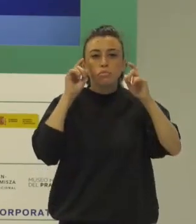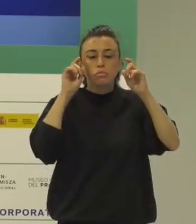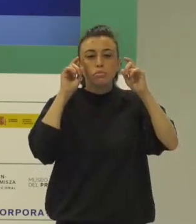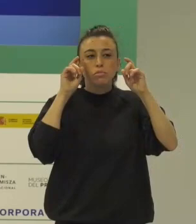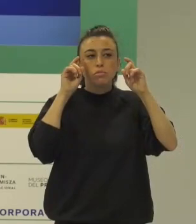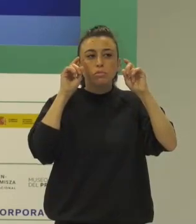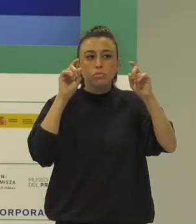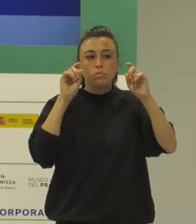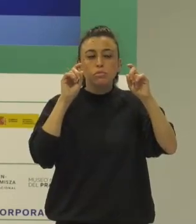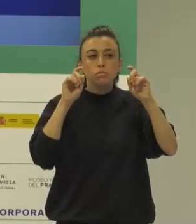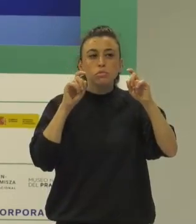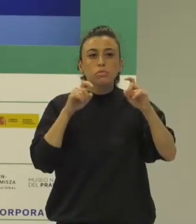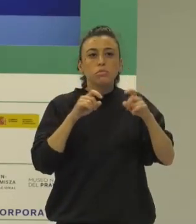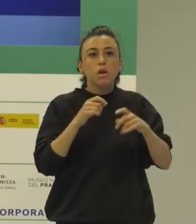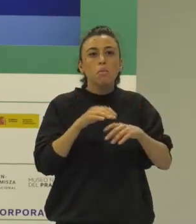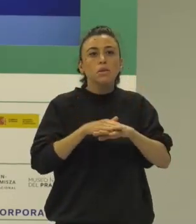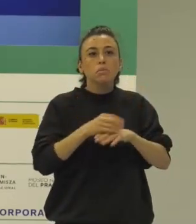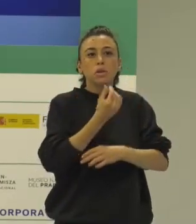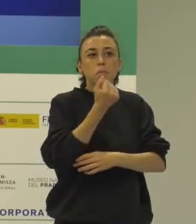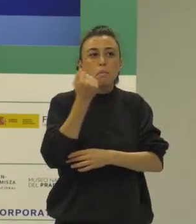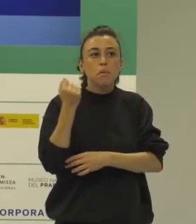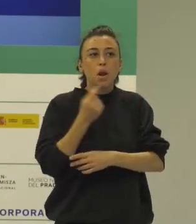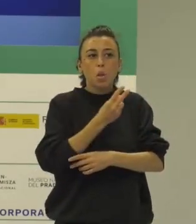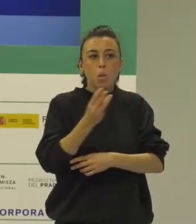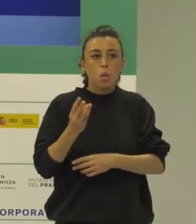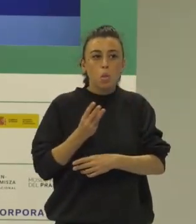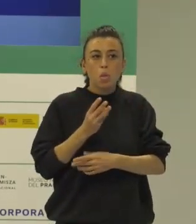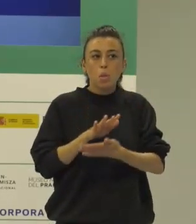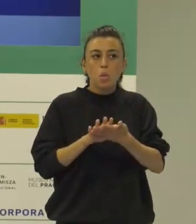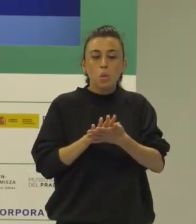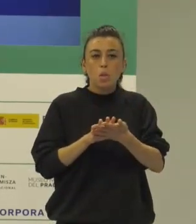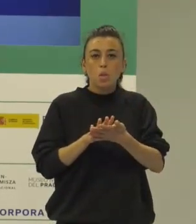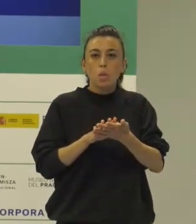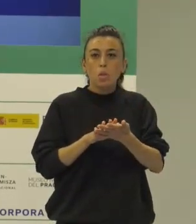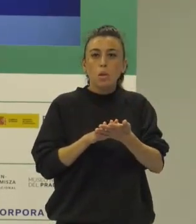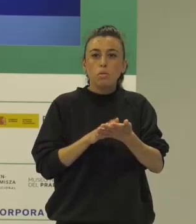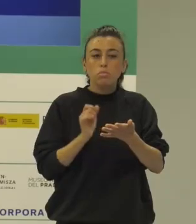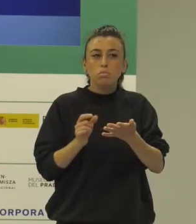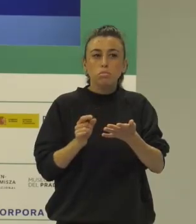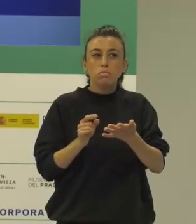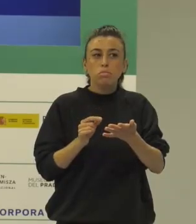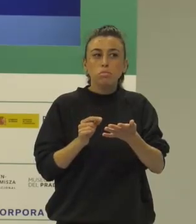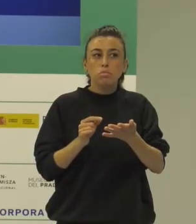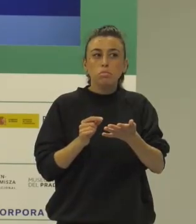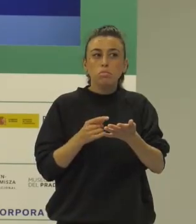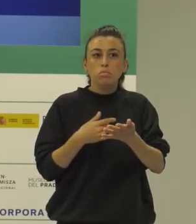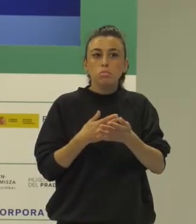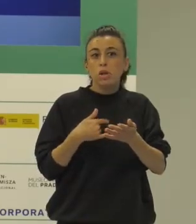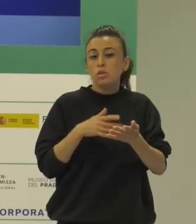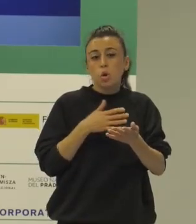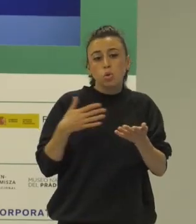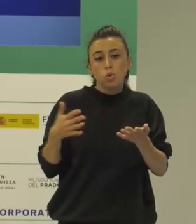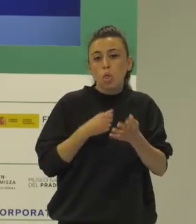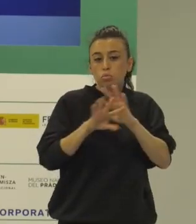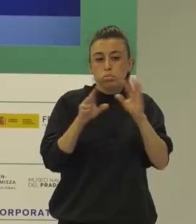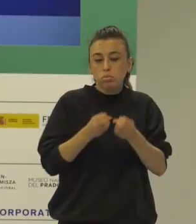y básicamente esos tres pilares ya ni siquiera se puede hablar de eso porque todo eso se ha derrumbado, ¿no? Y eso un poco también intento como contar eso en el